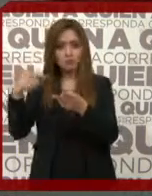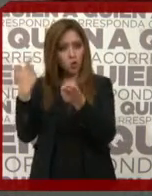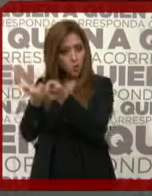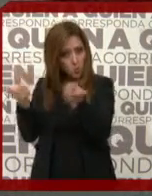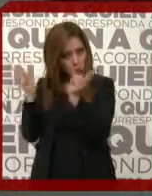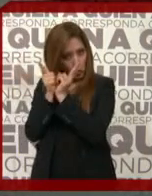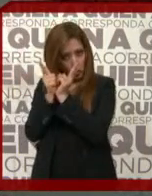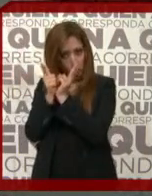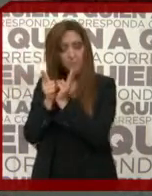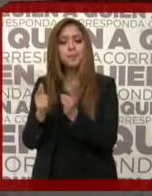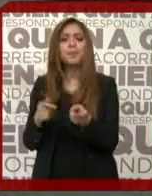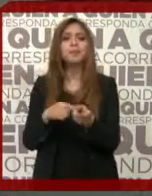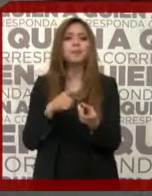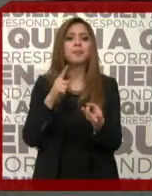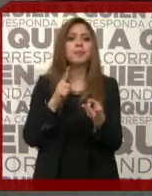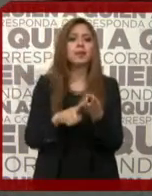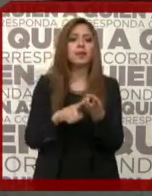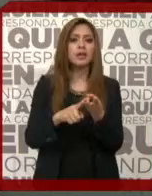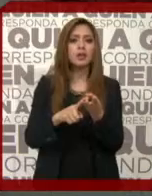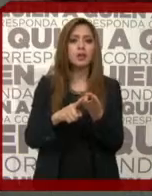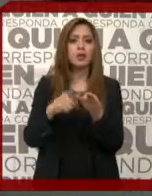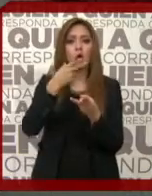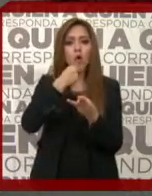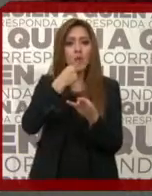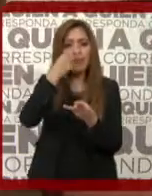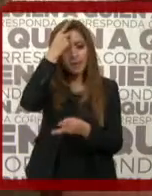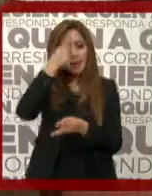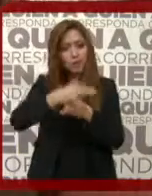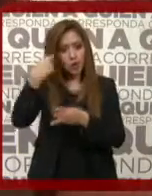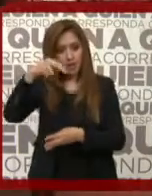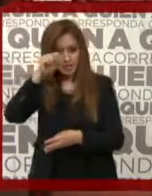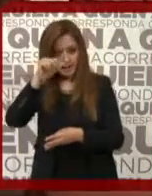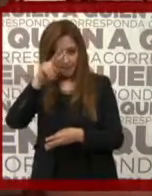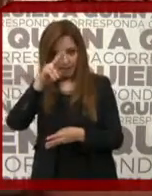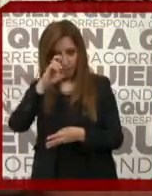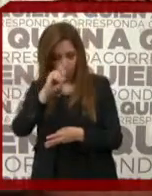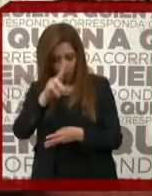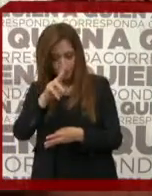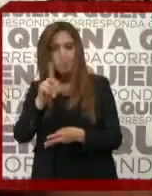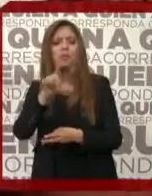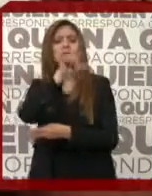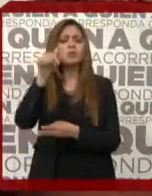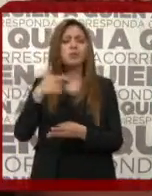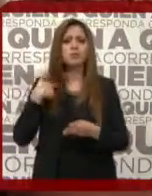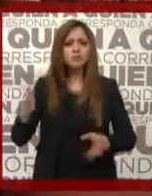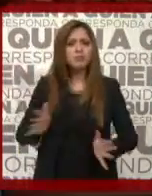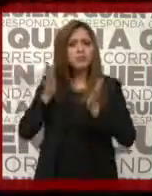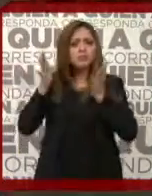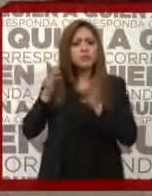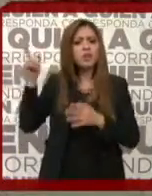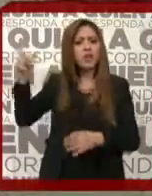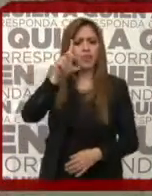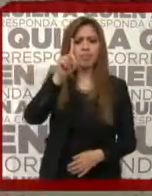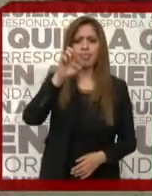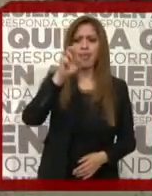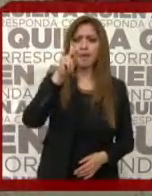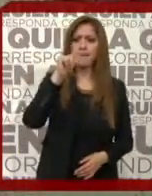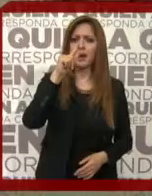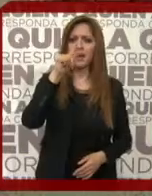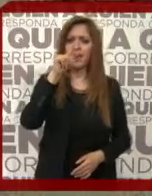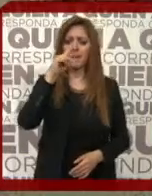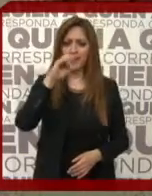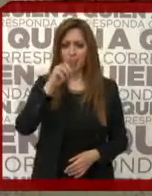de departamento. Director general es Salvador Vega y León. Explica que le reducen el presupuesto. En el Departamento de Sistemas Biológicos,